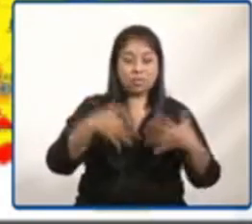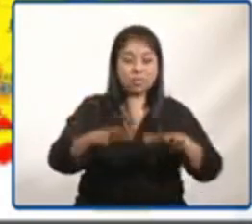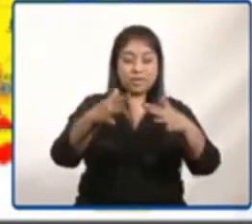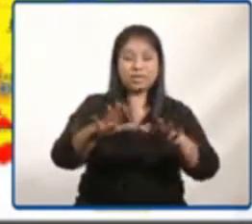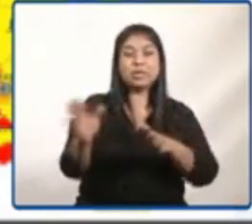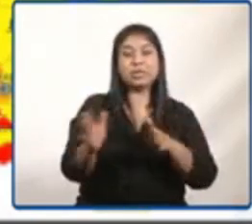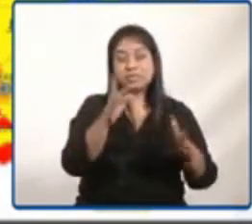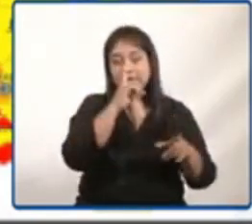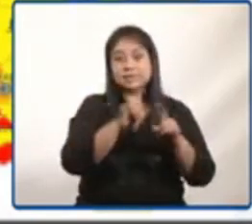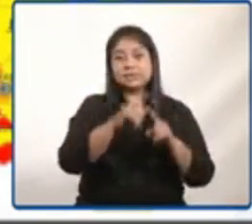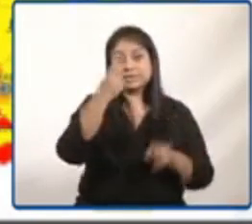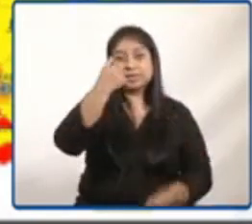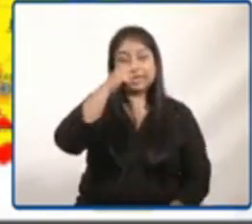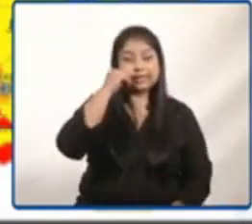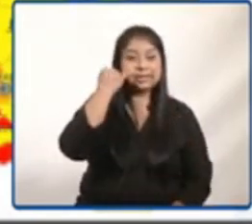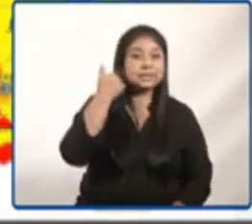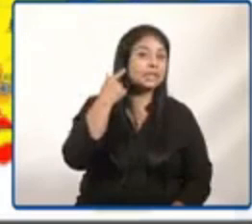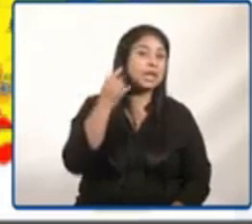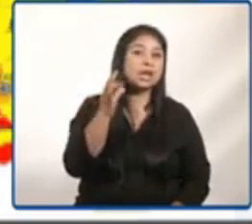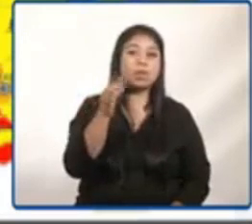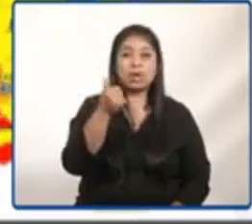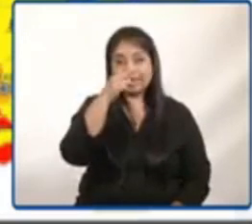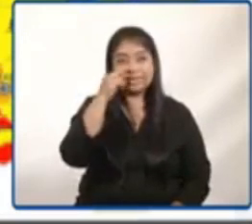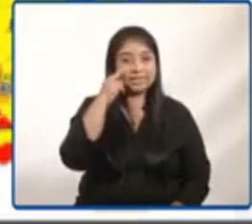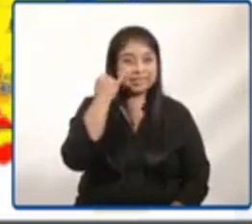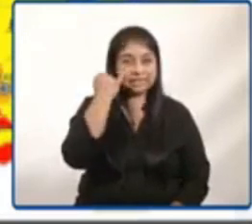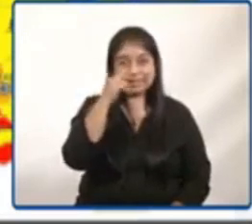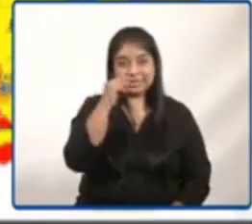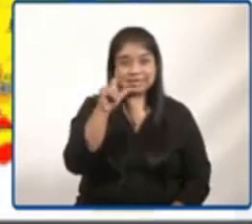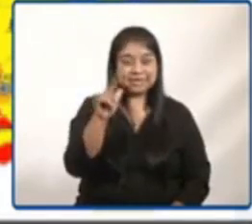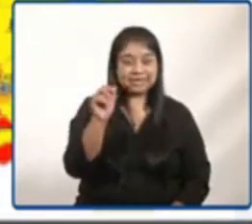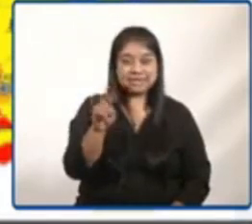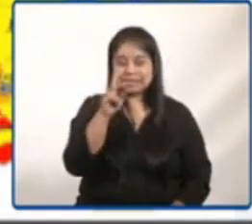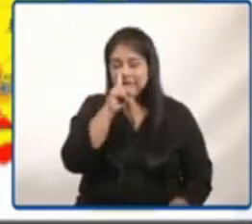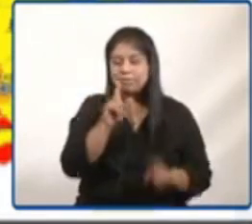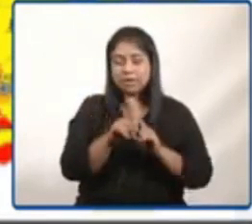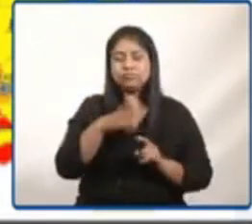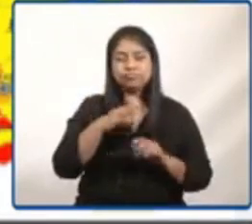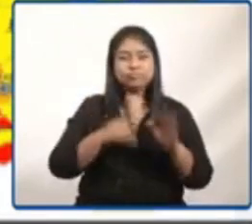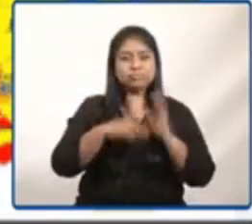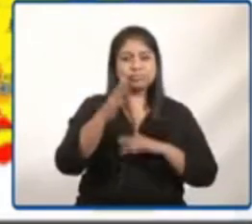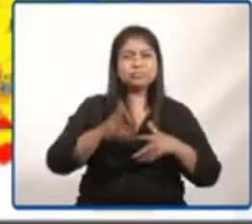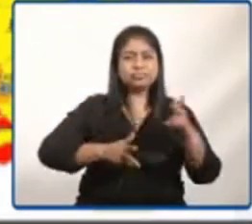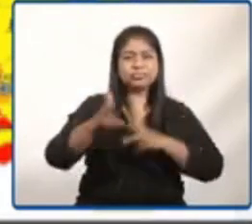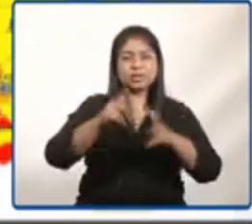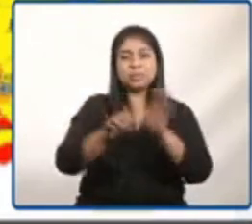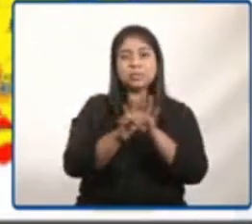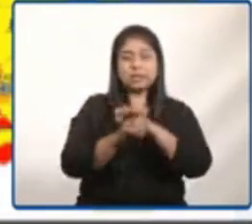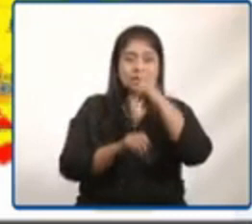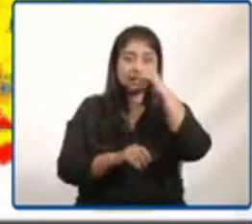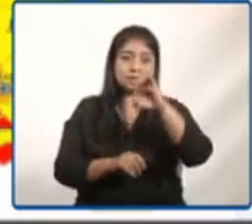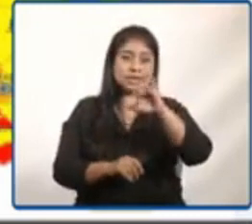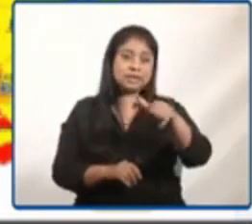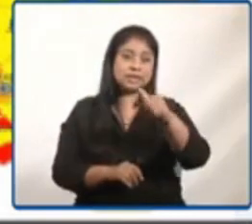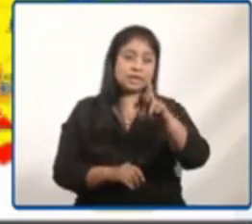puestos de control estarán ubicados en aquellos puntos en donde se tiene mayor circulación, en el Tejar, por ejemplo, en el Zarco,